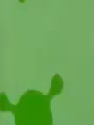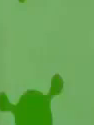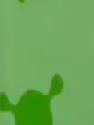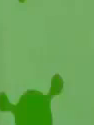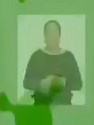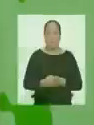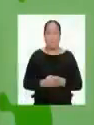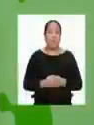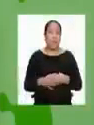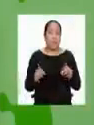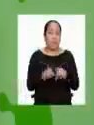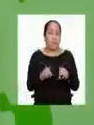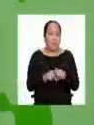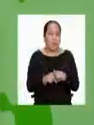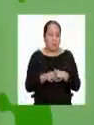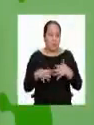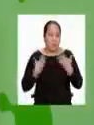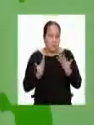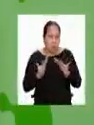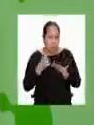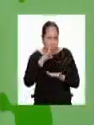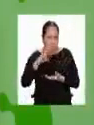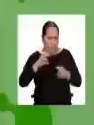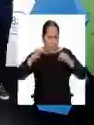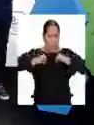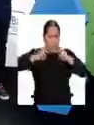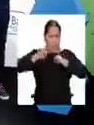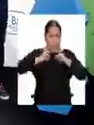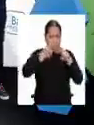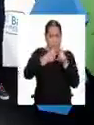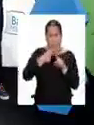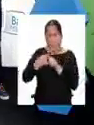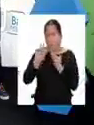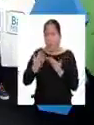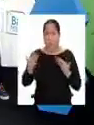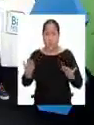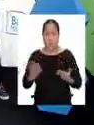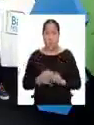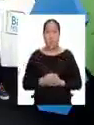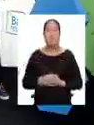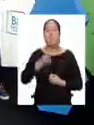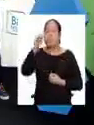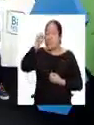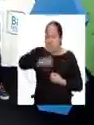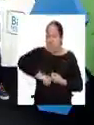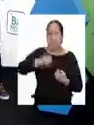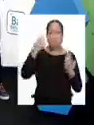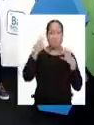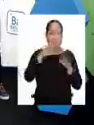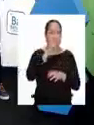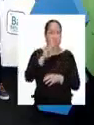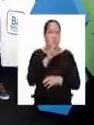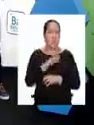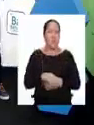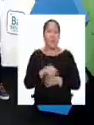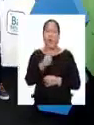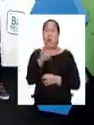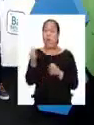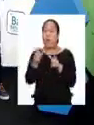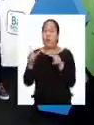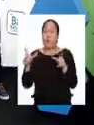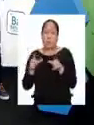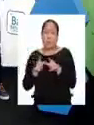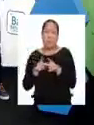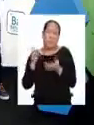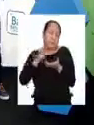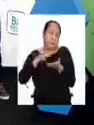Oigan, ¿y también podría usarse para el deporte y otras actividades? Sí, y ya se está usando. Aunque para otros ámbitos sea más